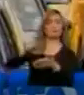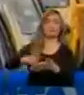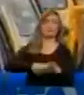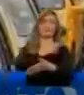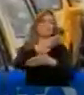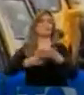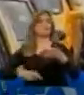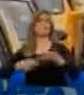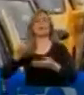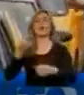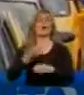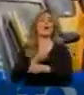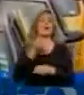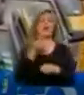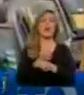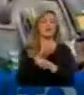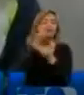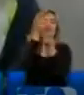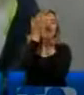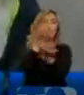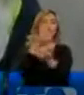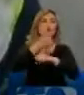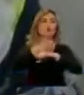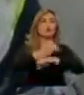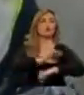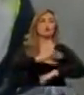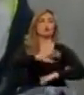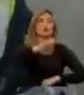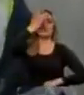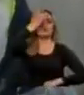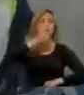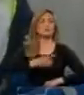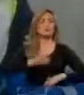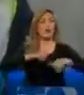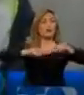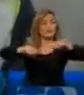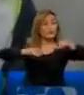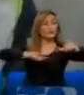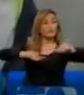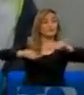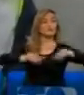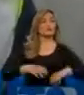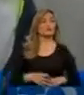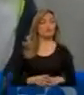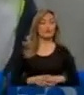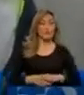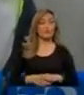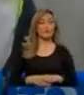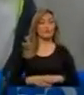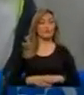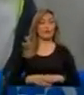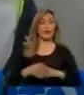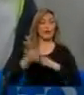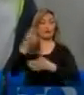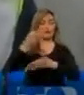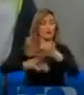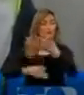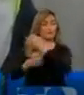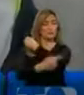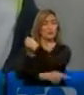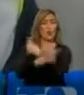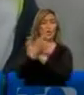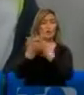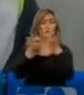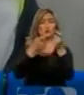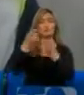el gerente de la Autoridad de Tránsito Municipal. Se tomó la decisión de administrativamente anular aquellas sanciones generadas durante los